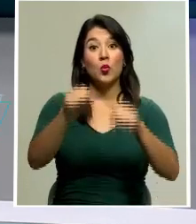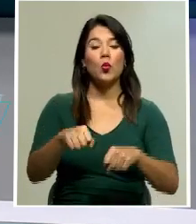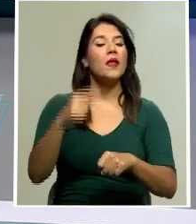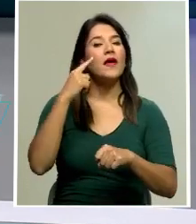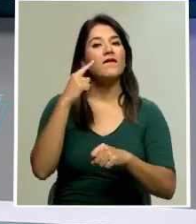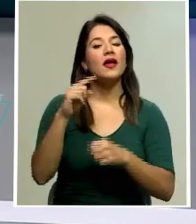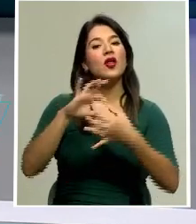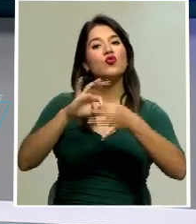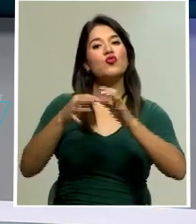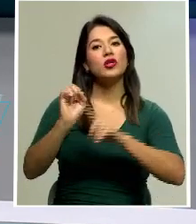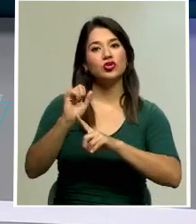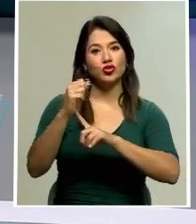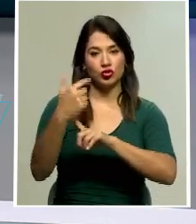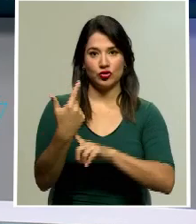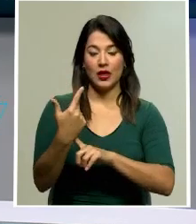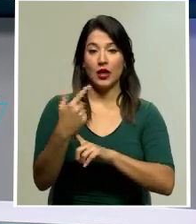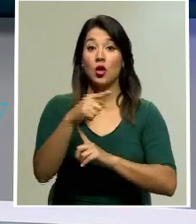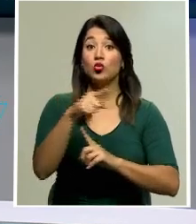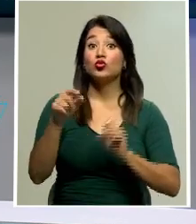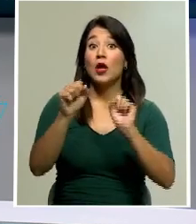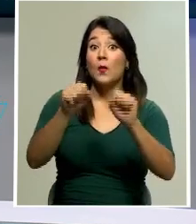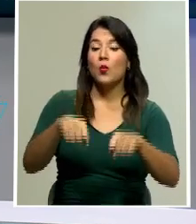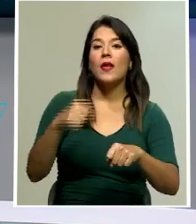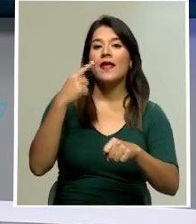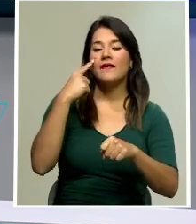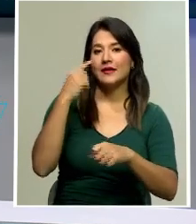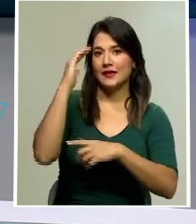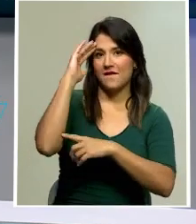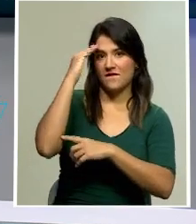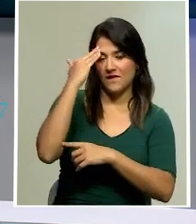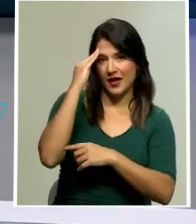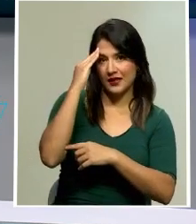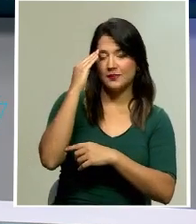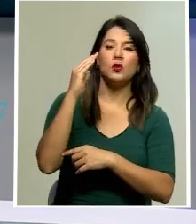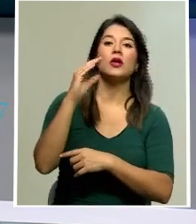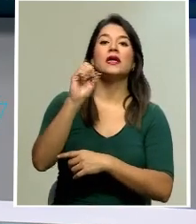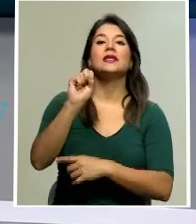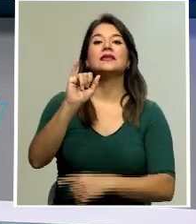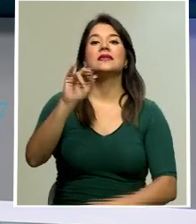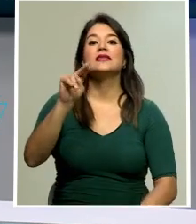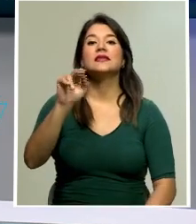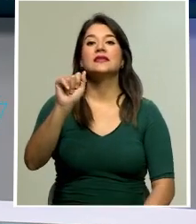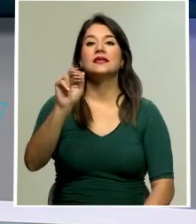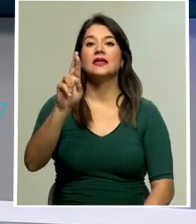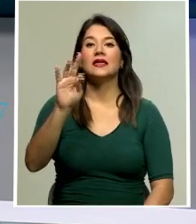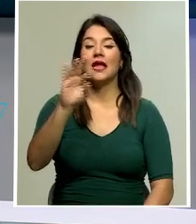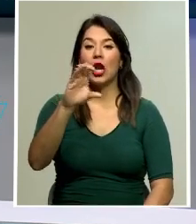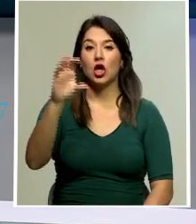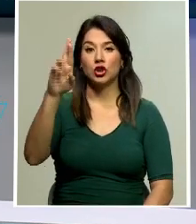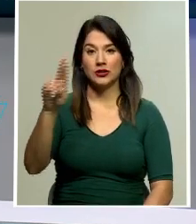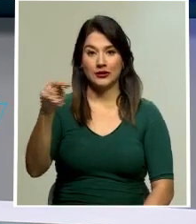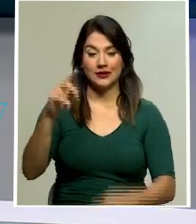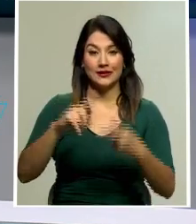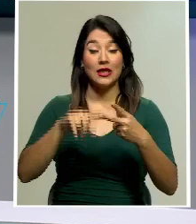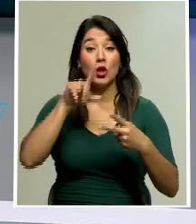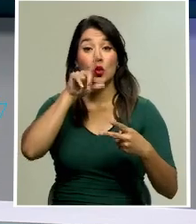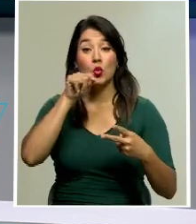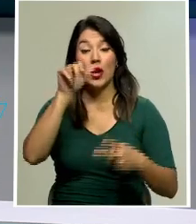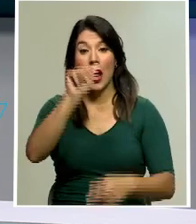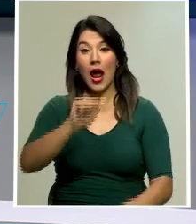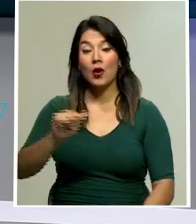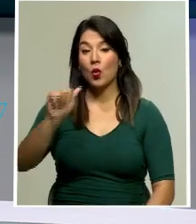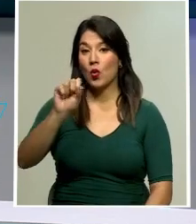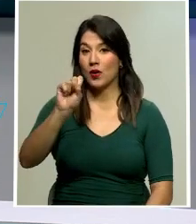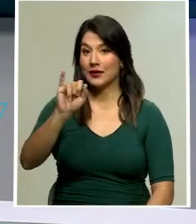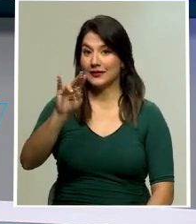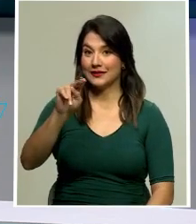redes sociales, puede encontrarnos en Facebook como Cinear Costa Rica Noticias, en Twitter como